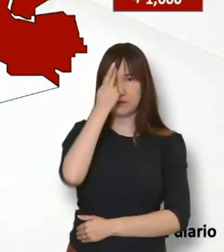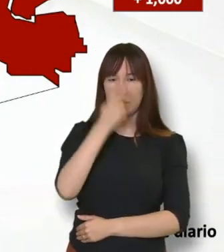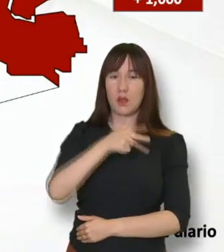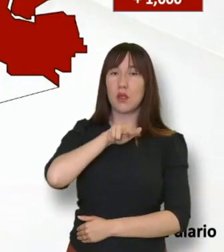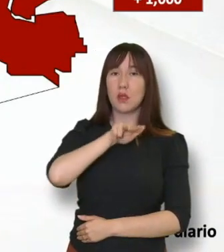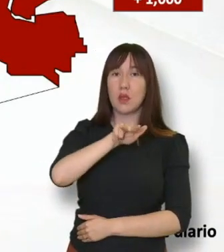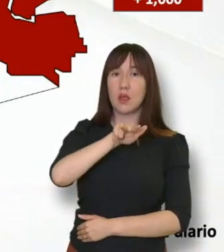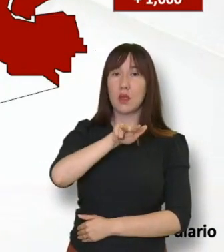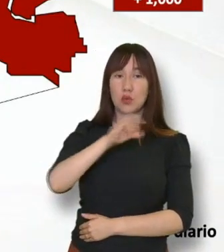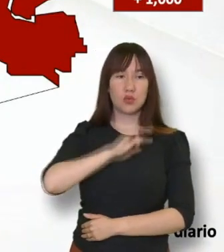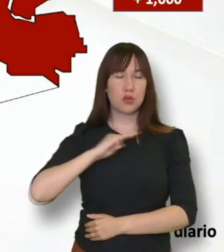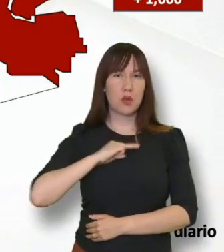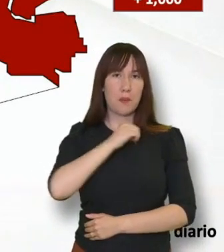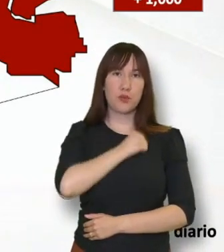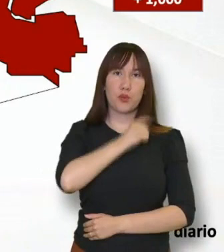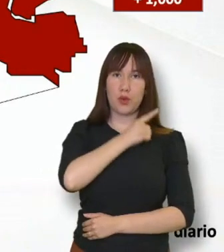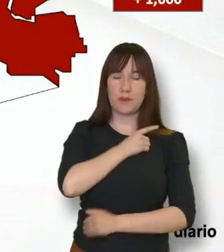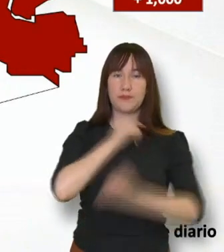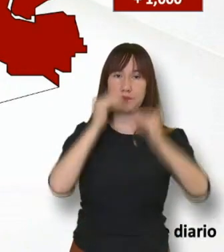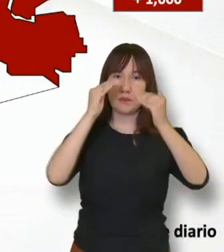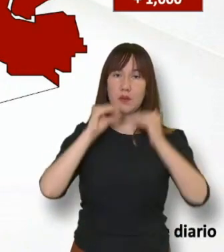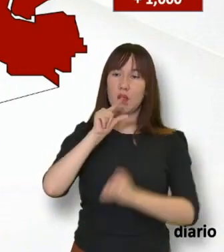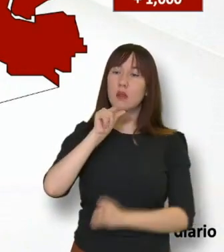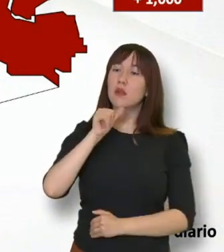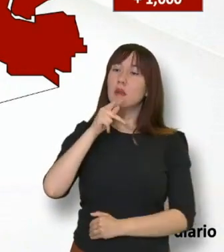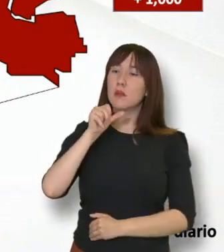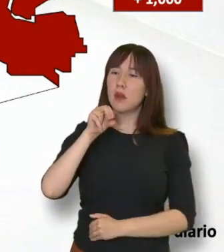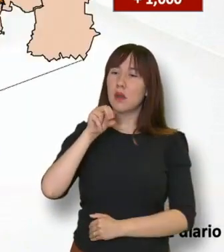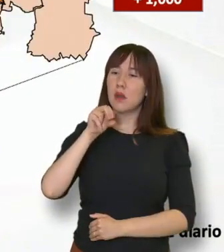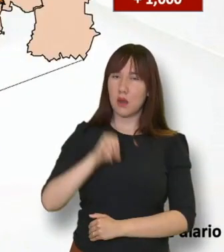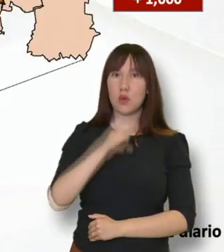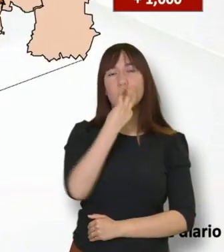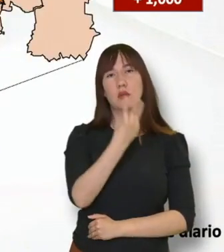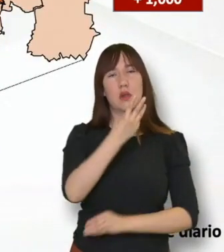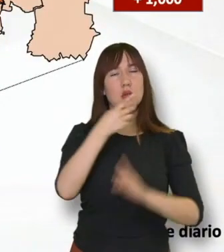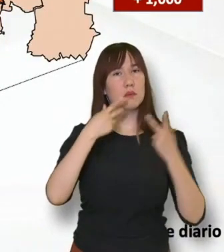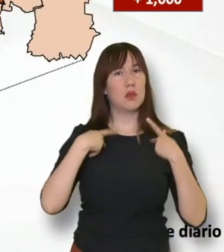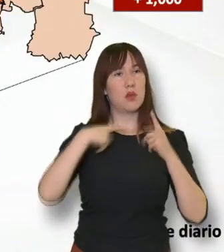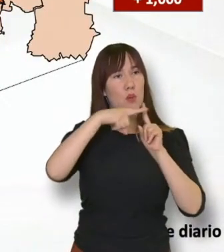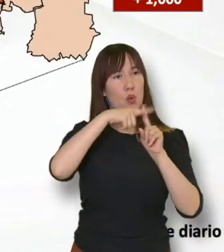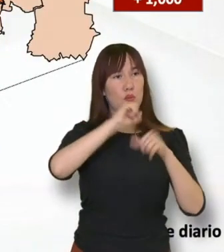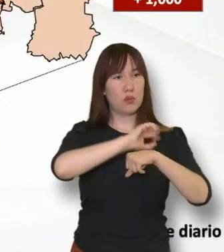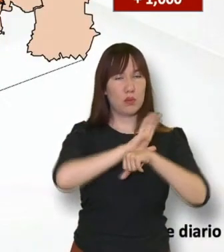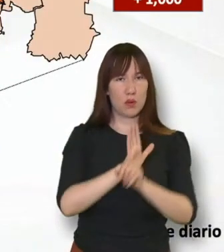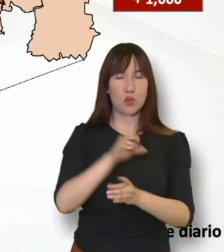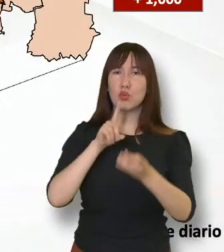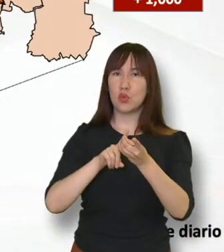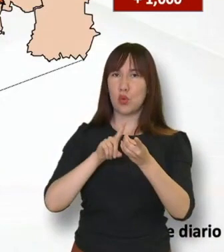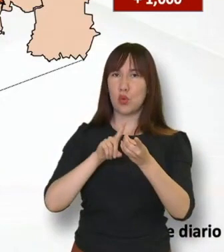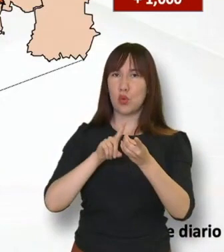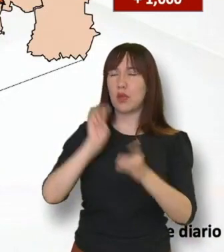municipio de soledad y también en la zona del altiplano son tres casos en esta ocasión todos ellos en el municipio de matehuala